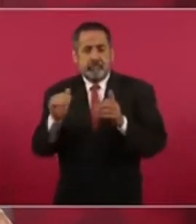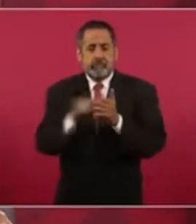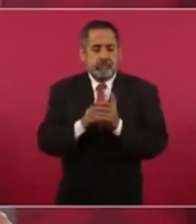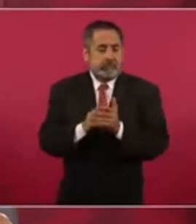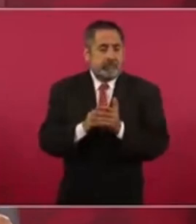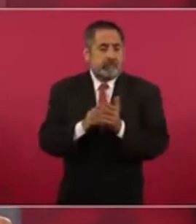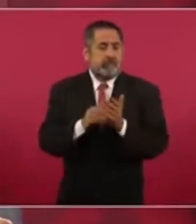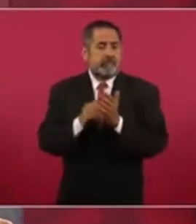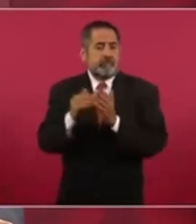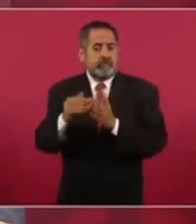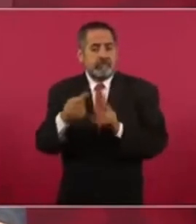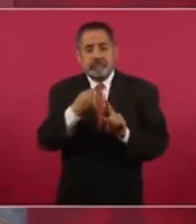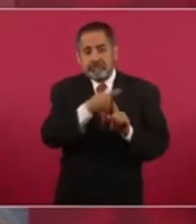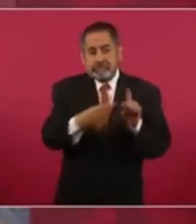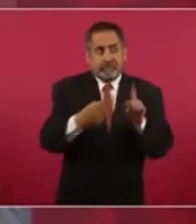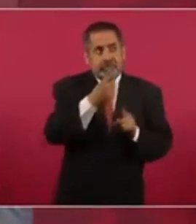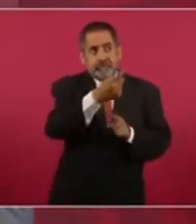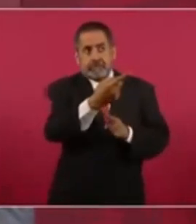mitad.